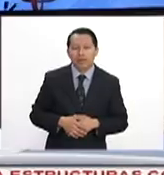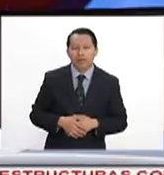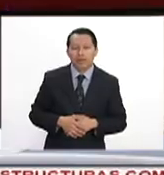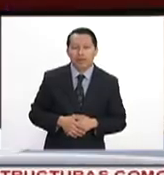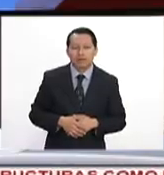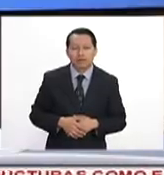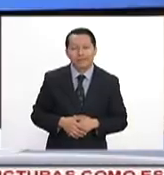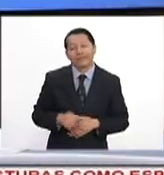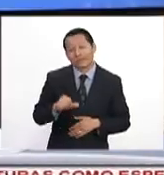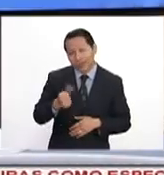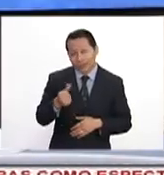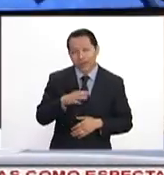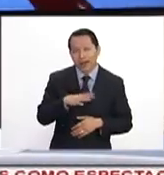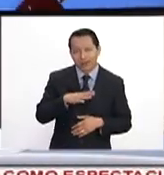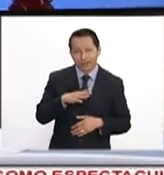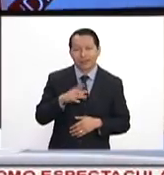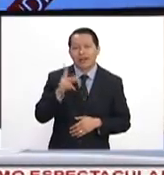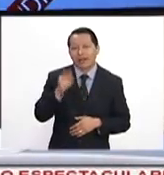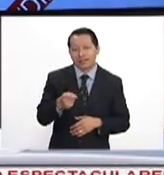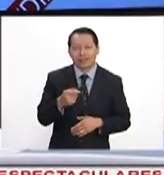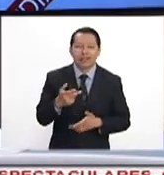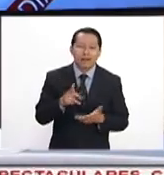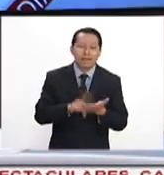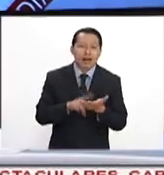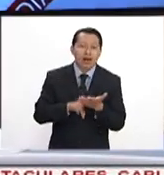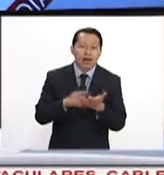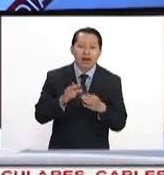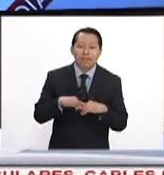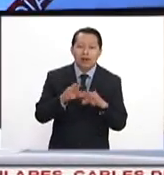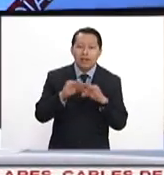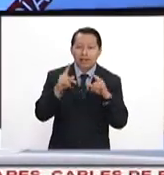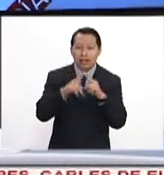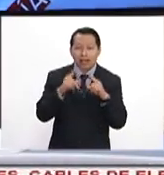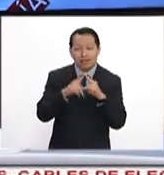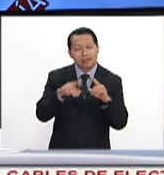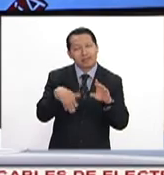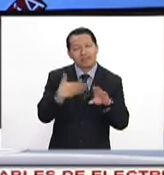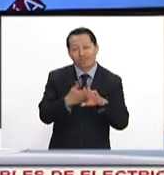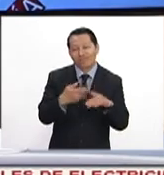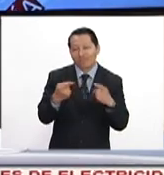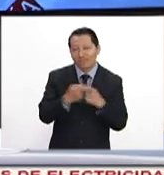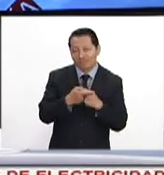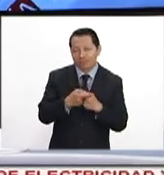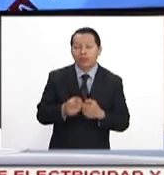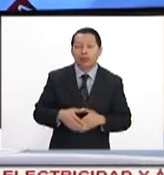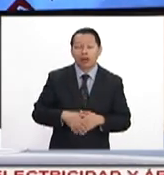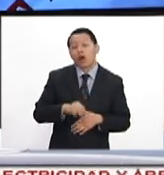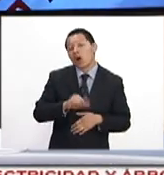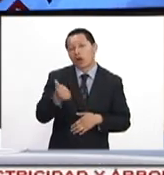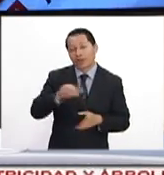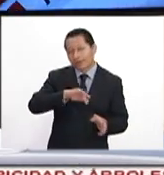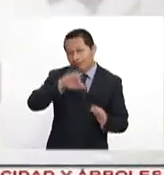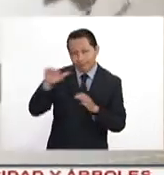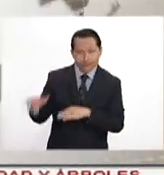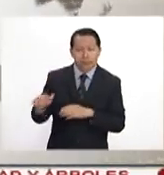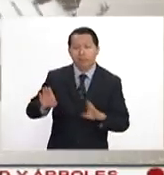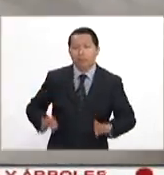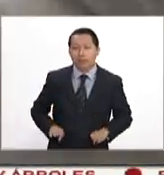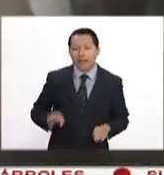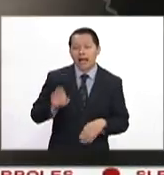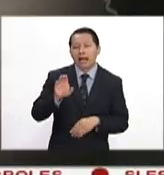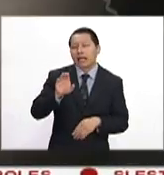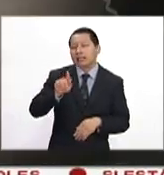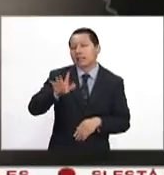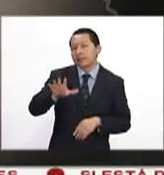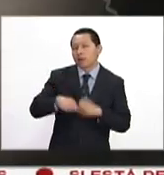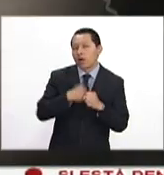Sin duda otro caso que contradice los valores fundamentales de la iglesia. Vámonos a otros temas. Una pareja que desapareció hace 75